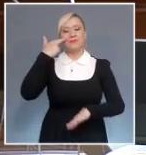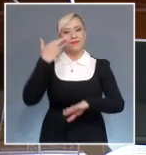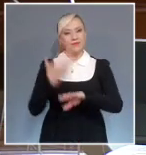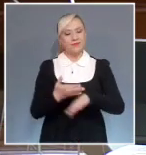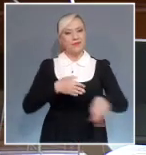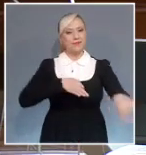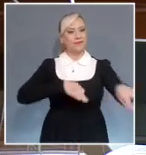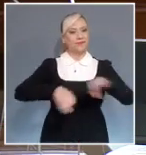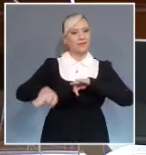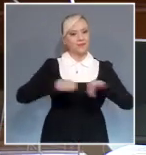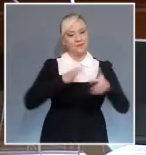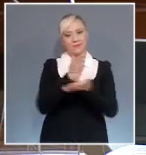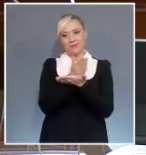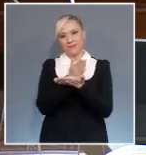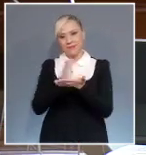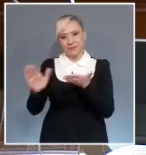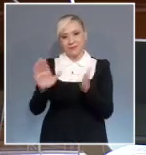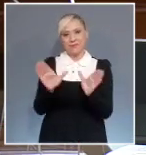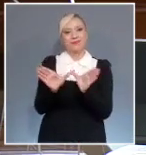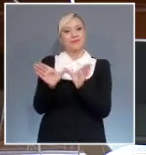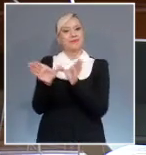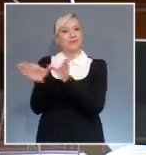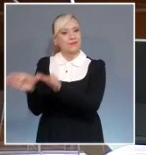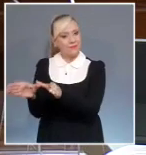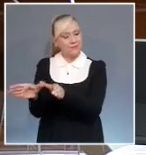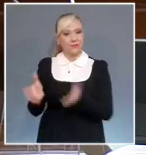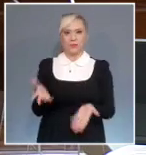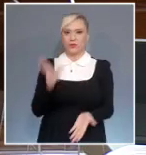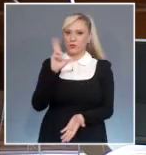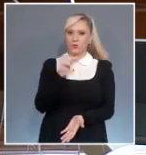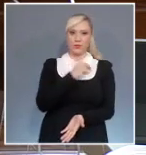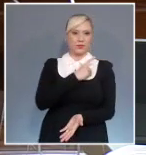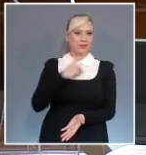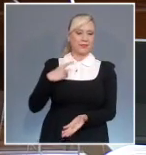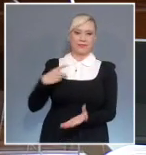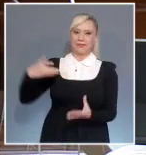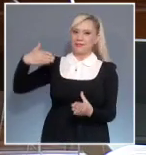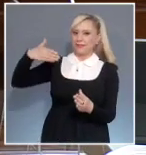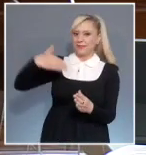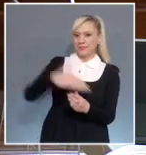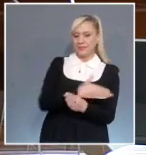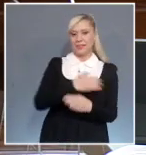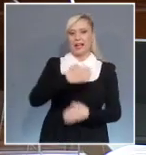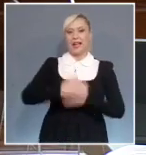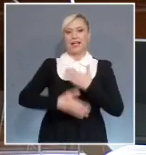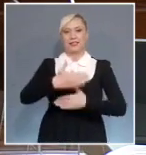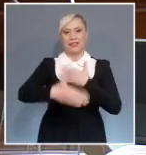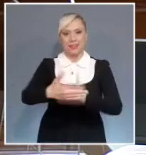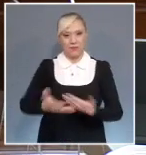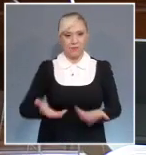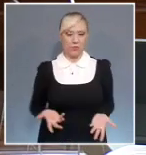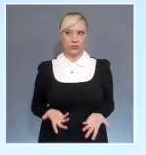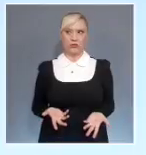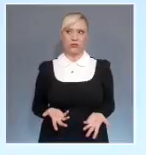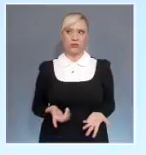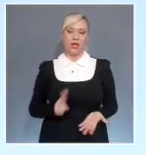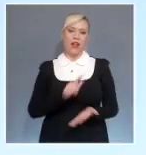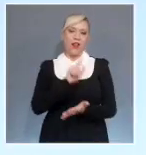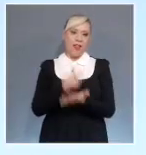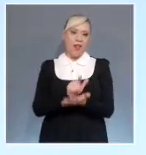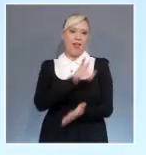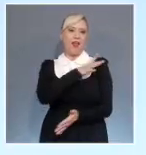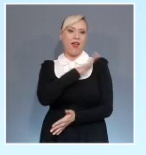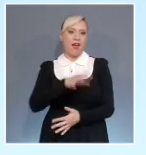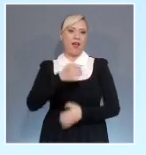su especialización que en materia archivística le otorgó la Ley General de Archivos.